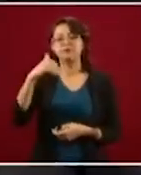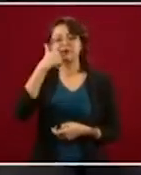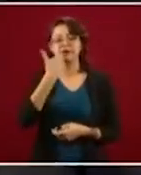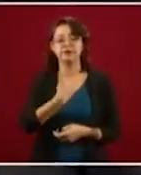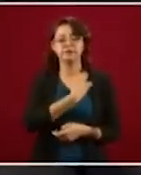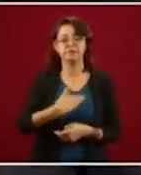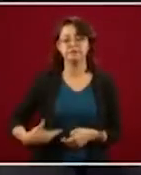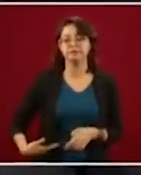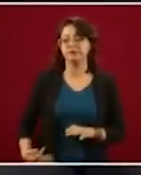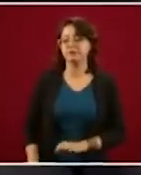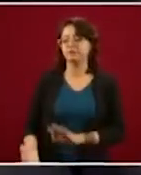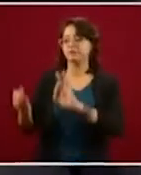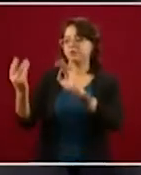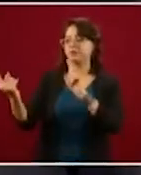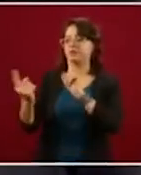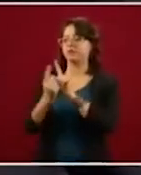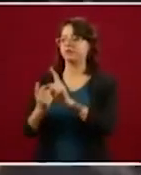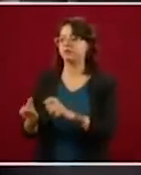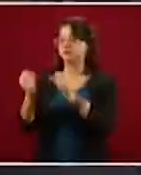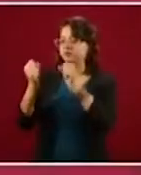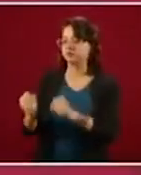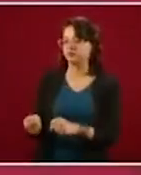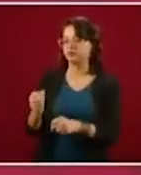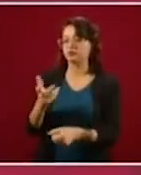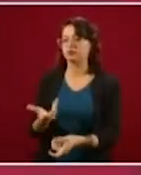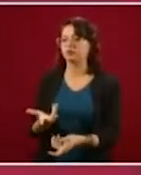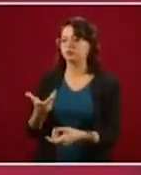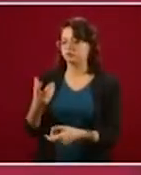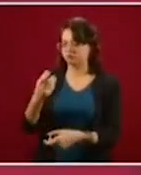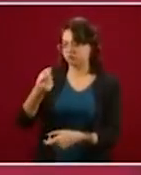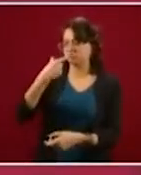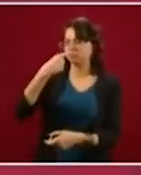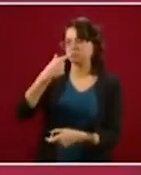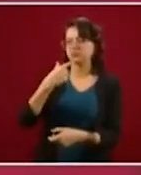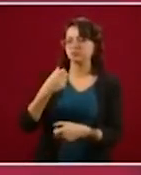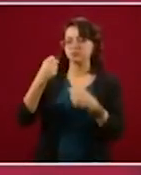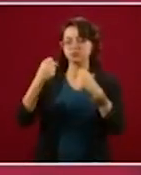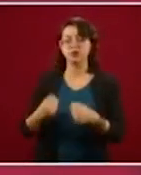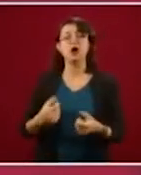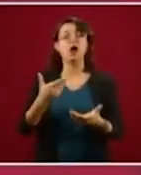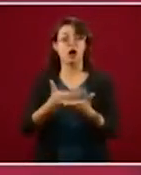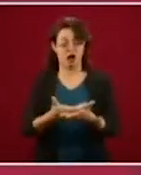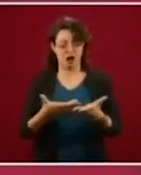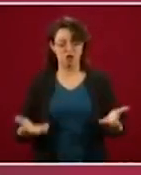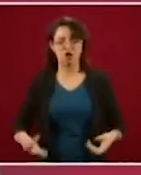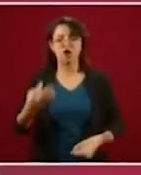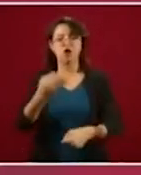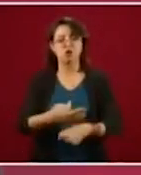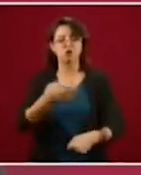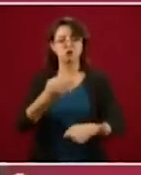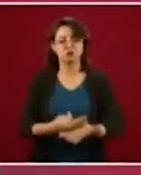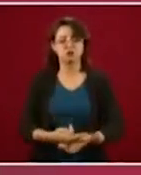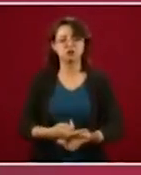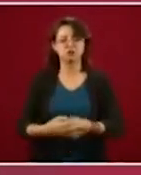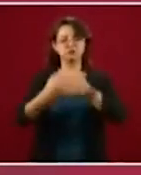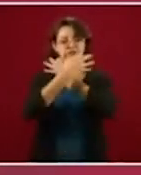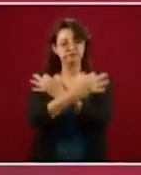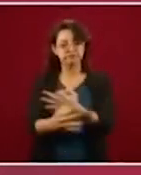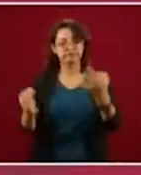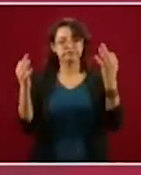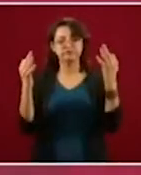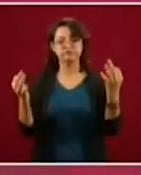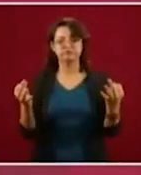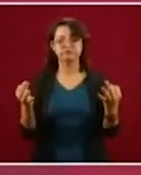presidente sobre la garantía de abasto. La expreso ahora, en este momento. O